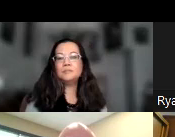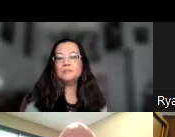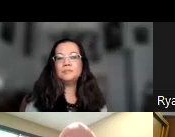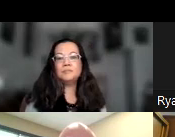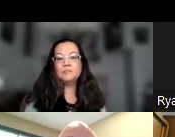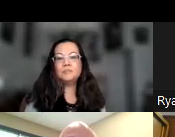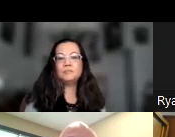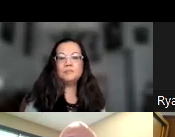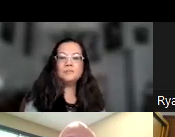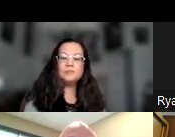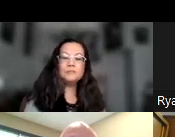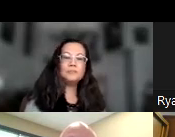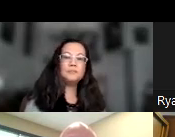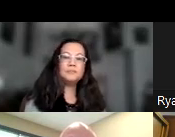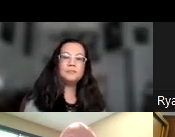resumen